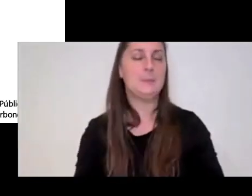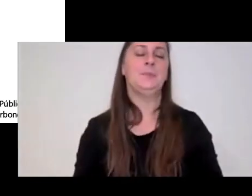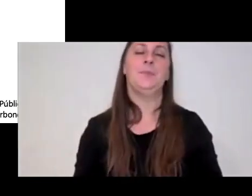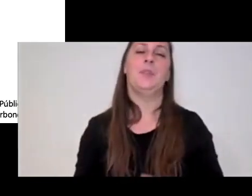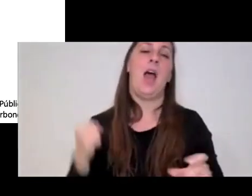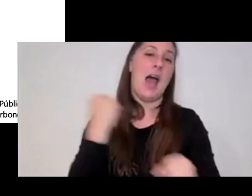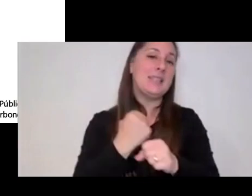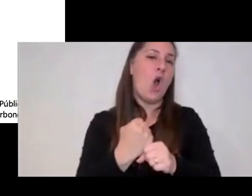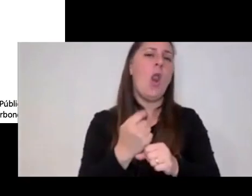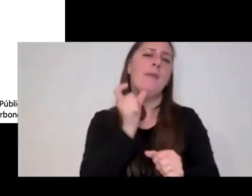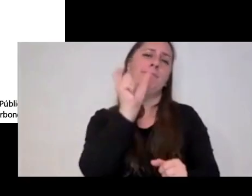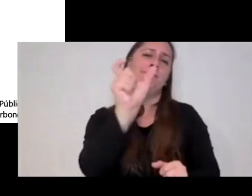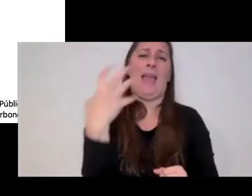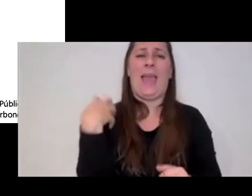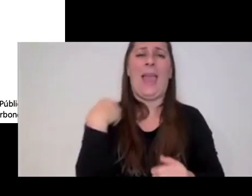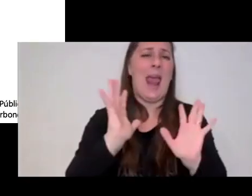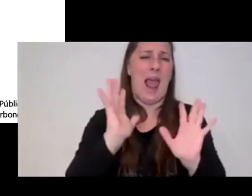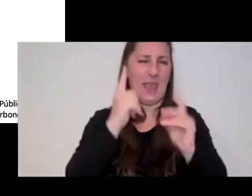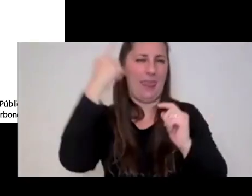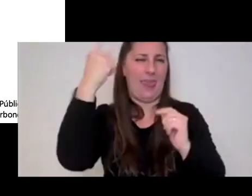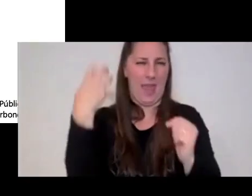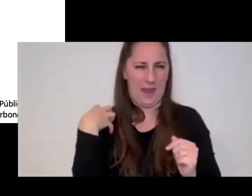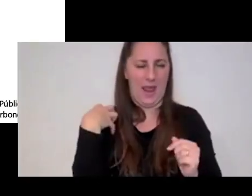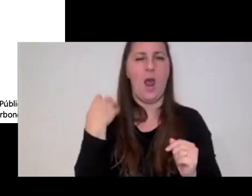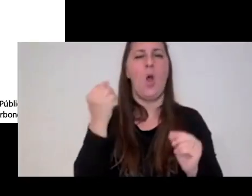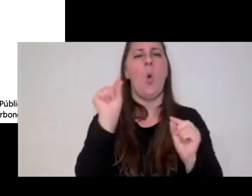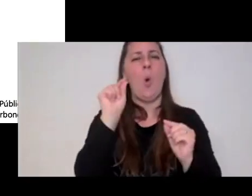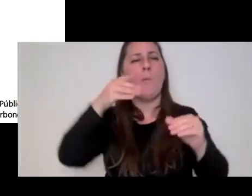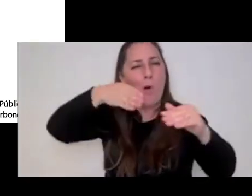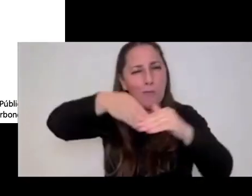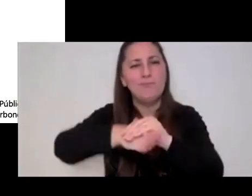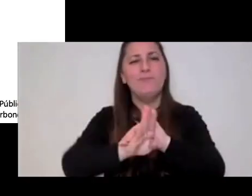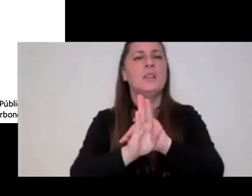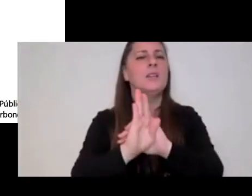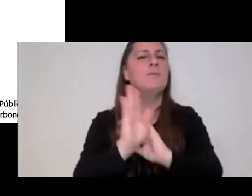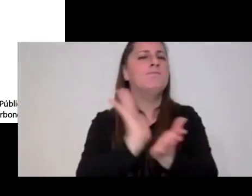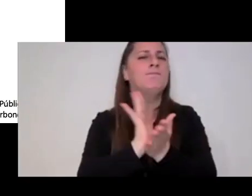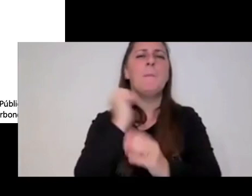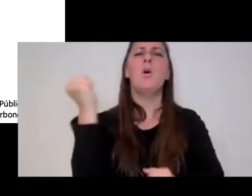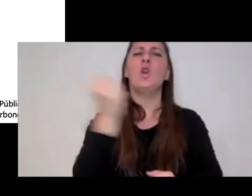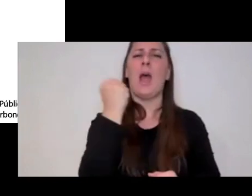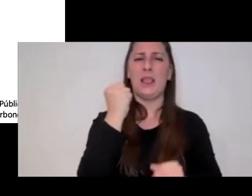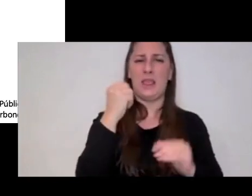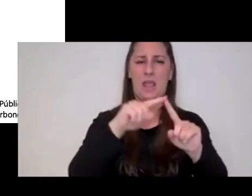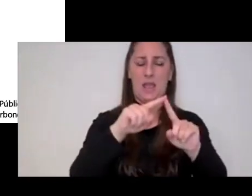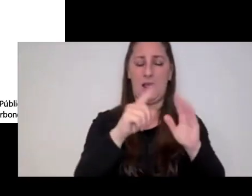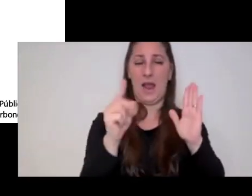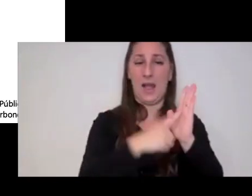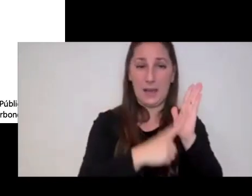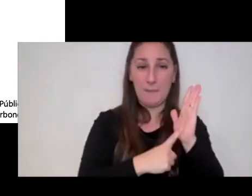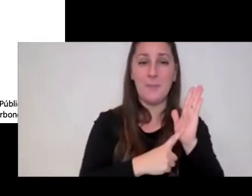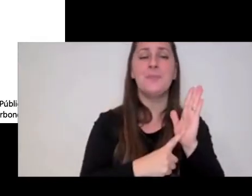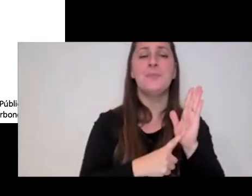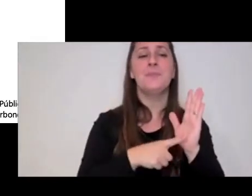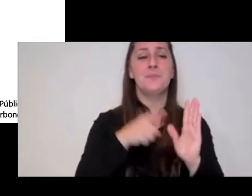general, pero quisiera adentrarme un poquito más en la importancia de este REPI. Porque, como ustedes podrán ver en esta